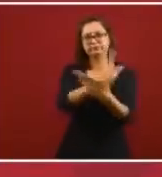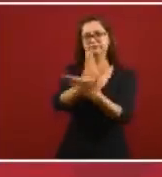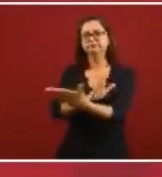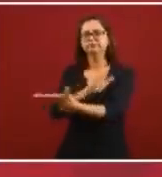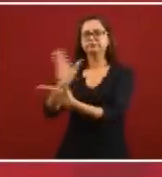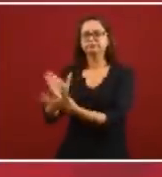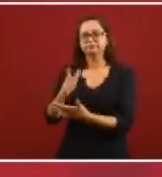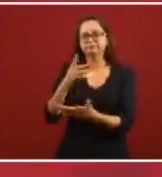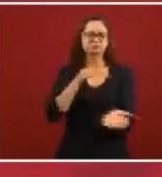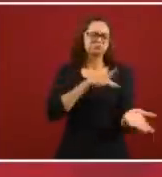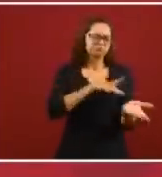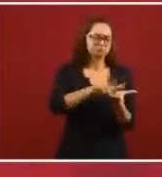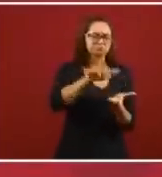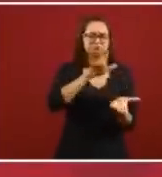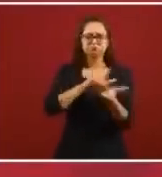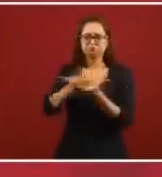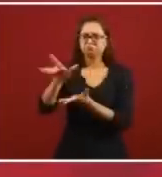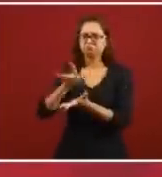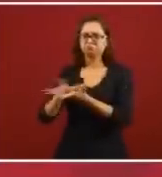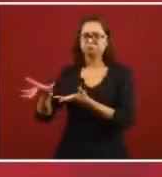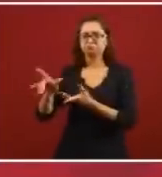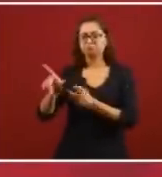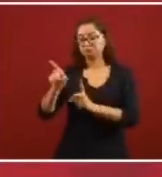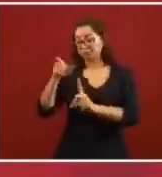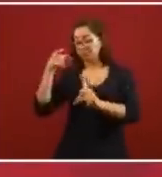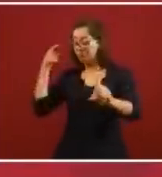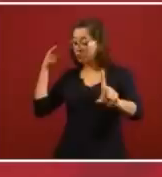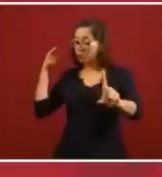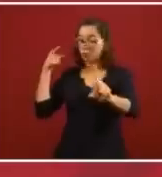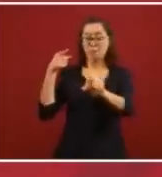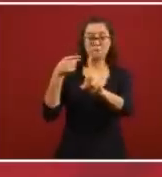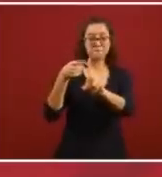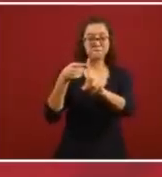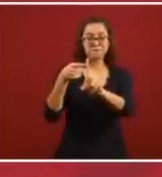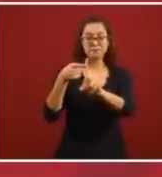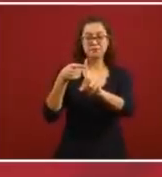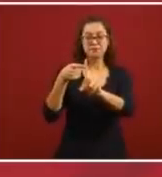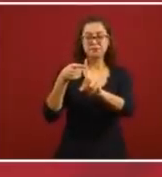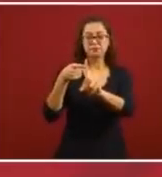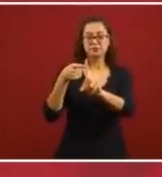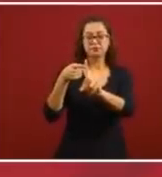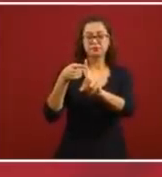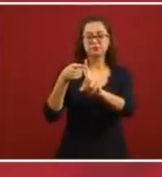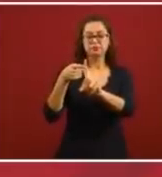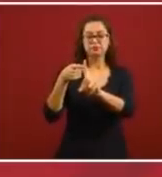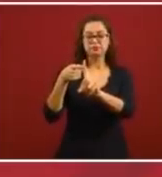Para apoyar, el propósito es